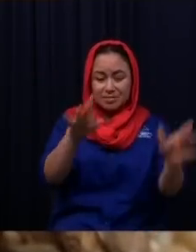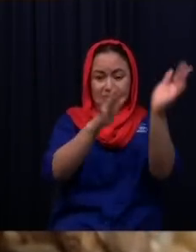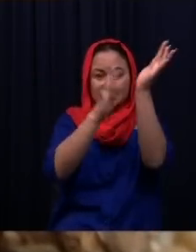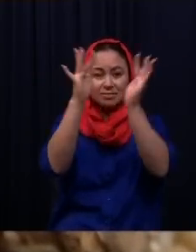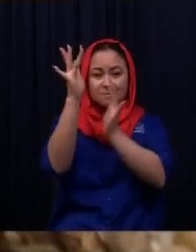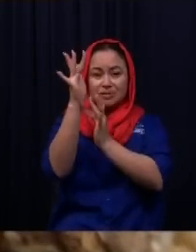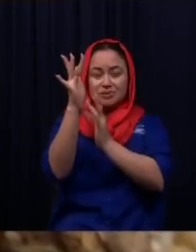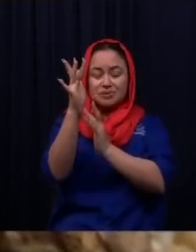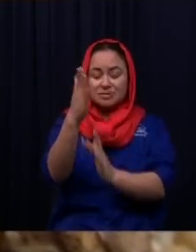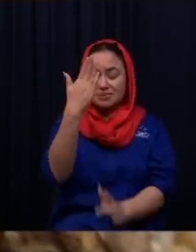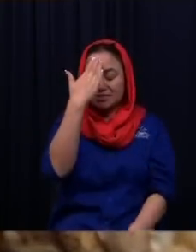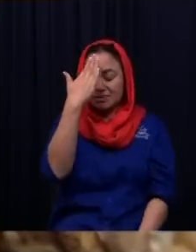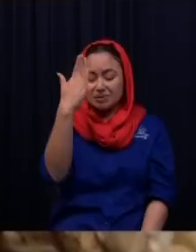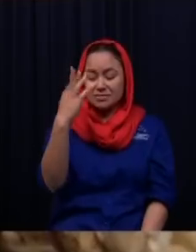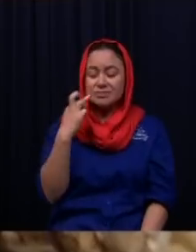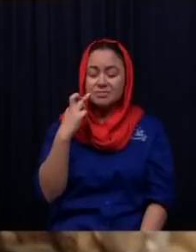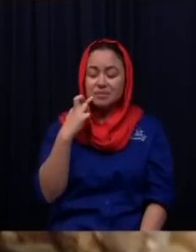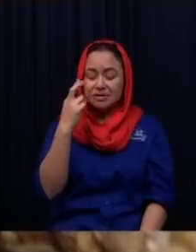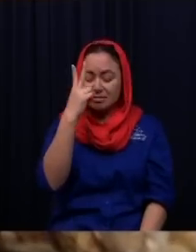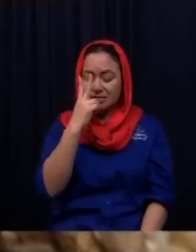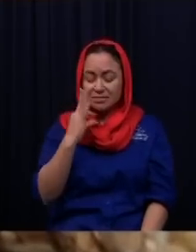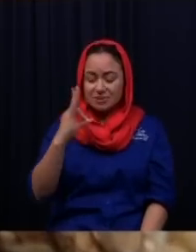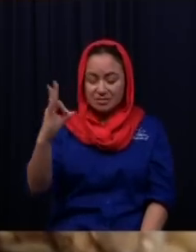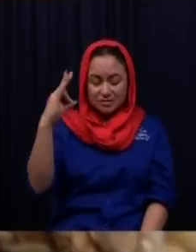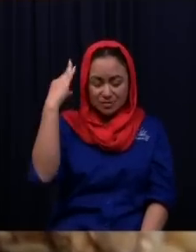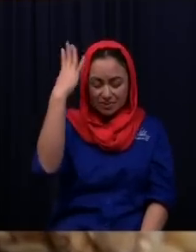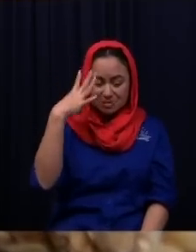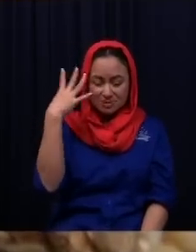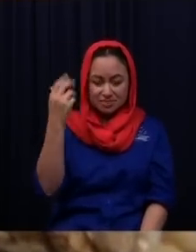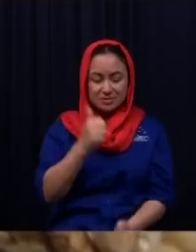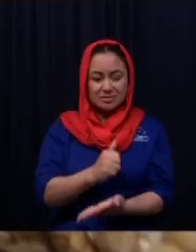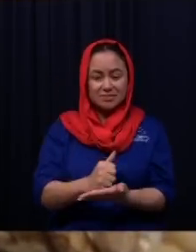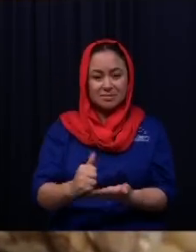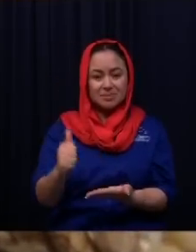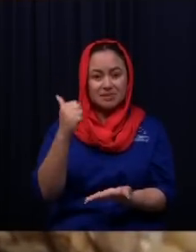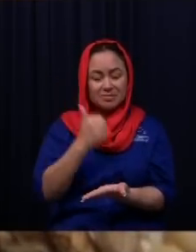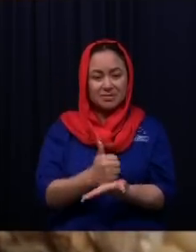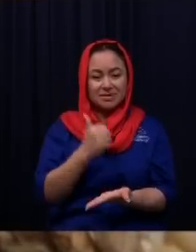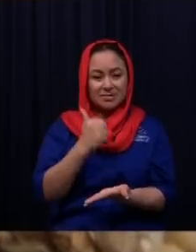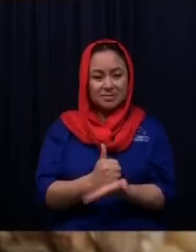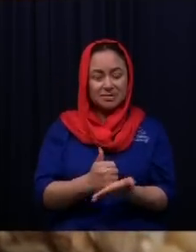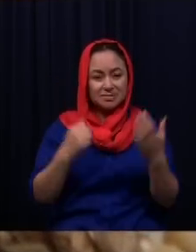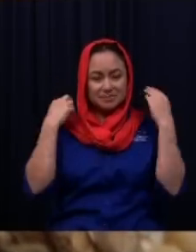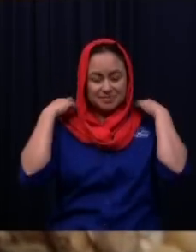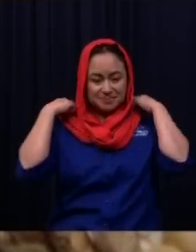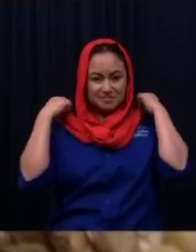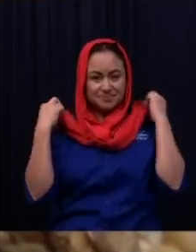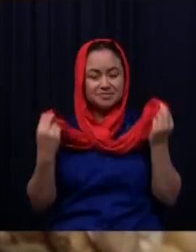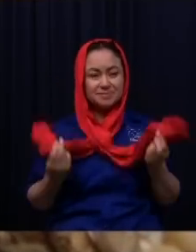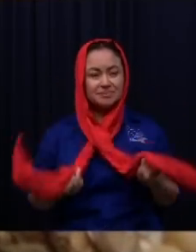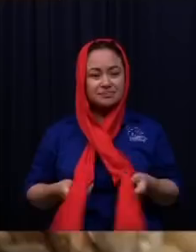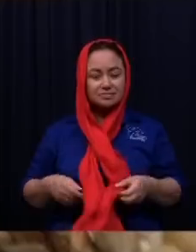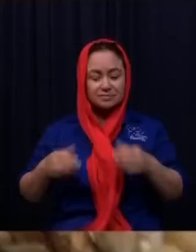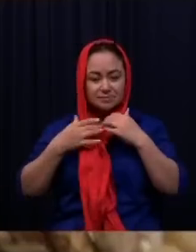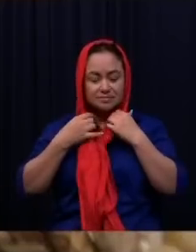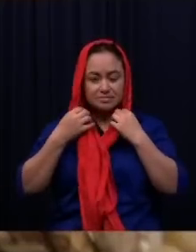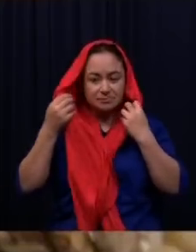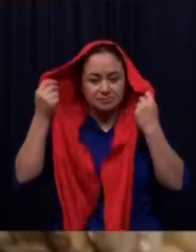Padre, gracias Hijo y gracias Espíritu Santo. Amén, amén y amén. Denle un aplauso al Rey